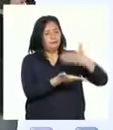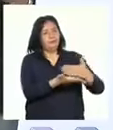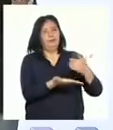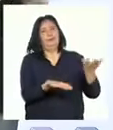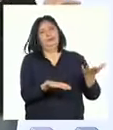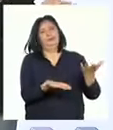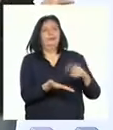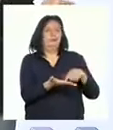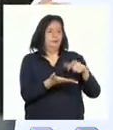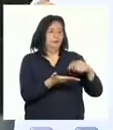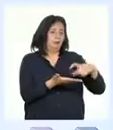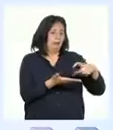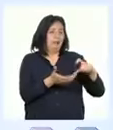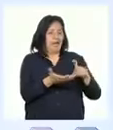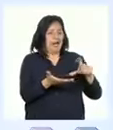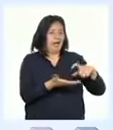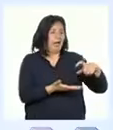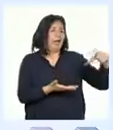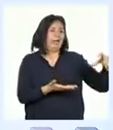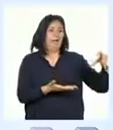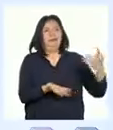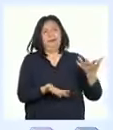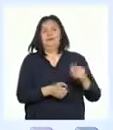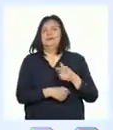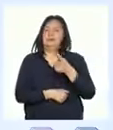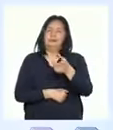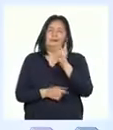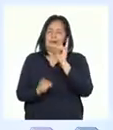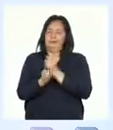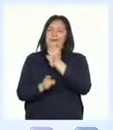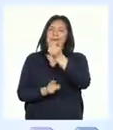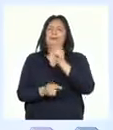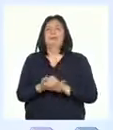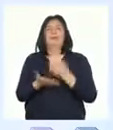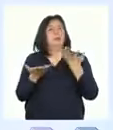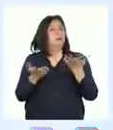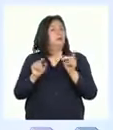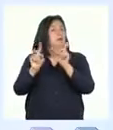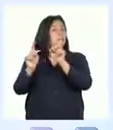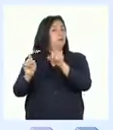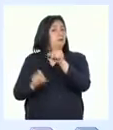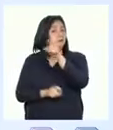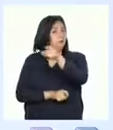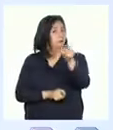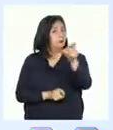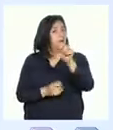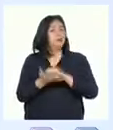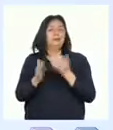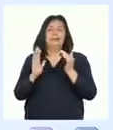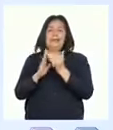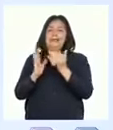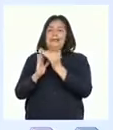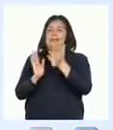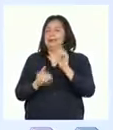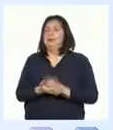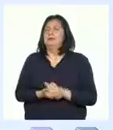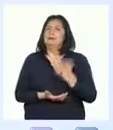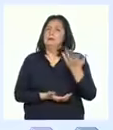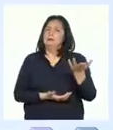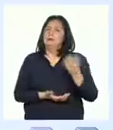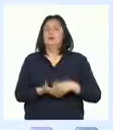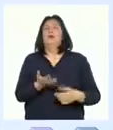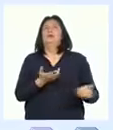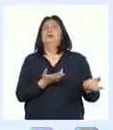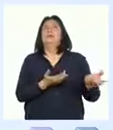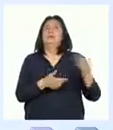partes, estas son más grandes. Exactamente. Ahora tengo una pregunta para ustedes en casa,